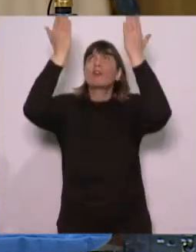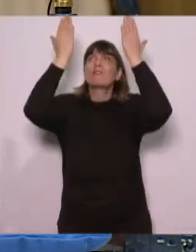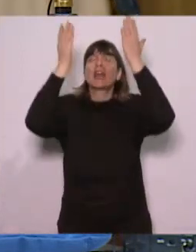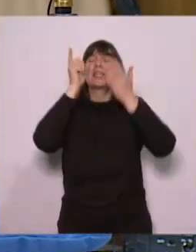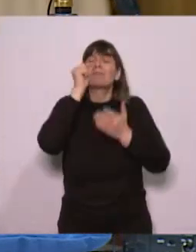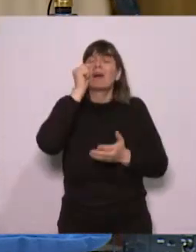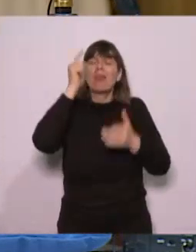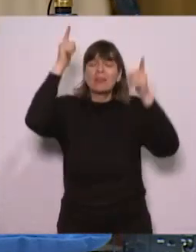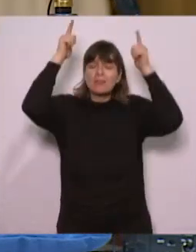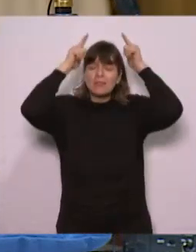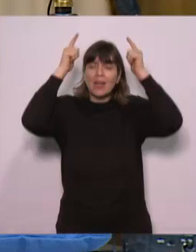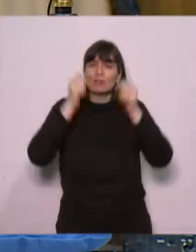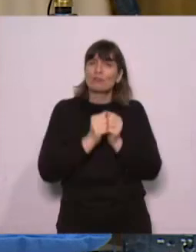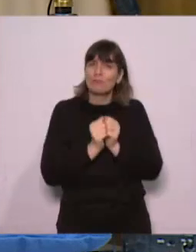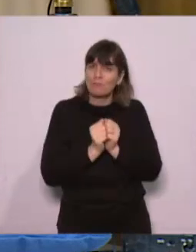Padre Santo.